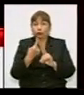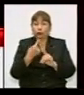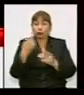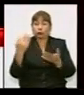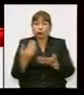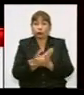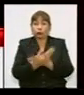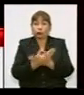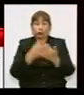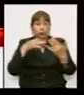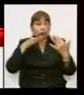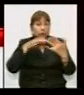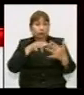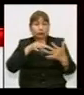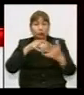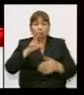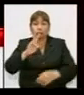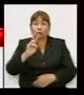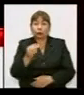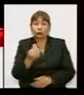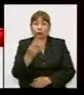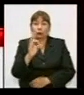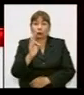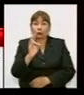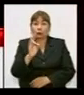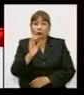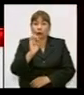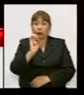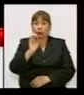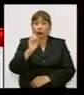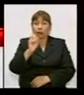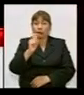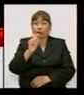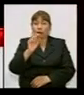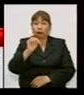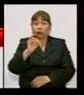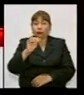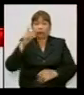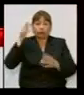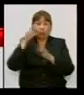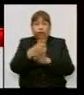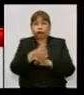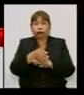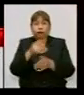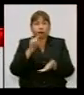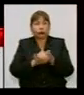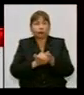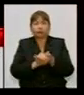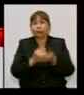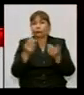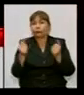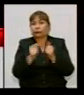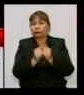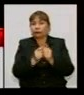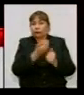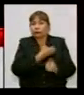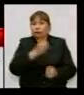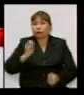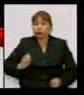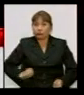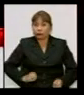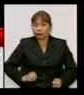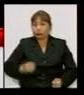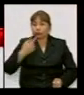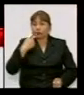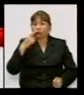guerra tuvo lugar en abril de 2007 en Estonia. Fue el primer ataque cibernético de envergadura contra un estado.